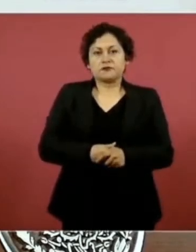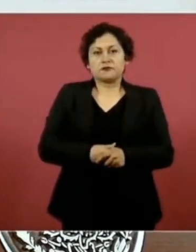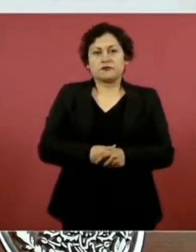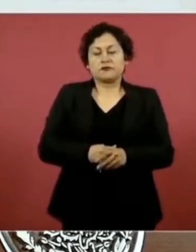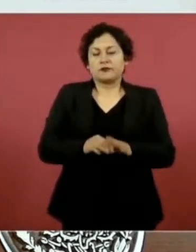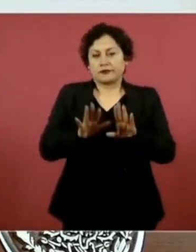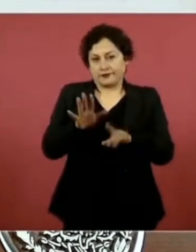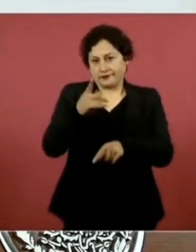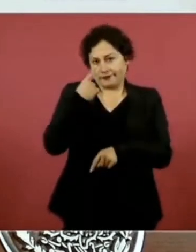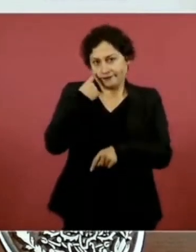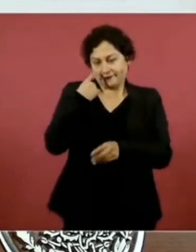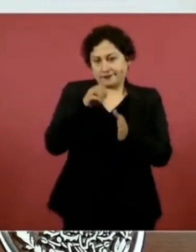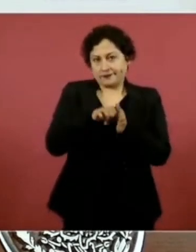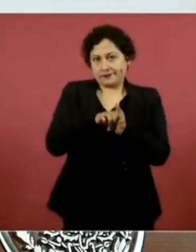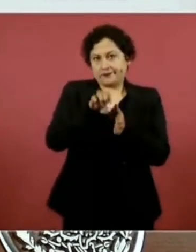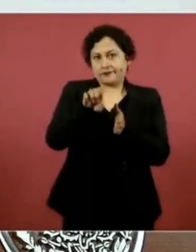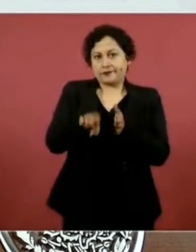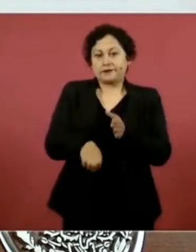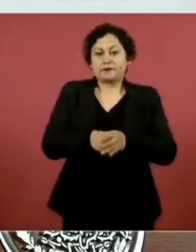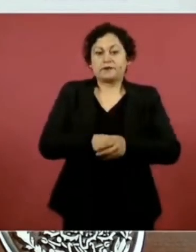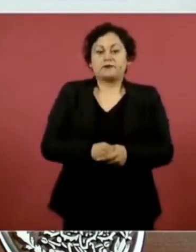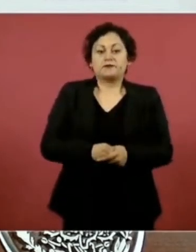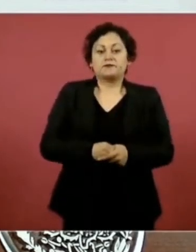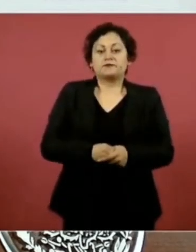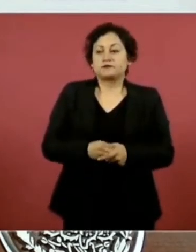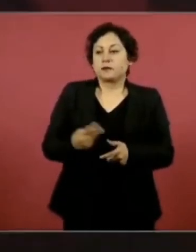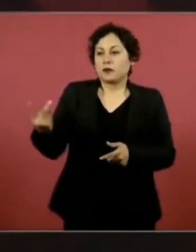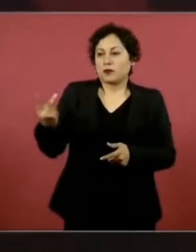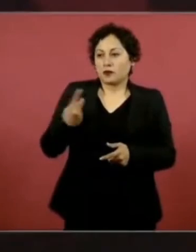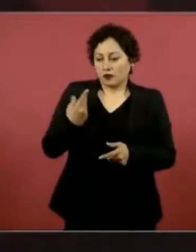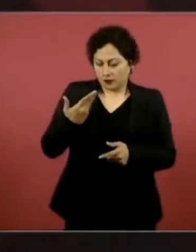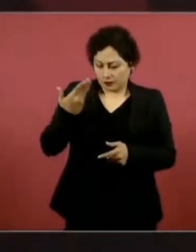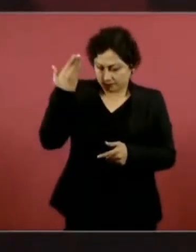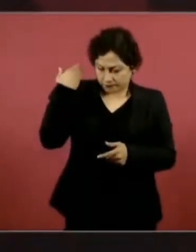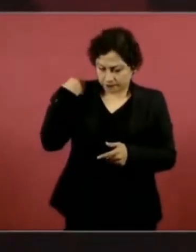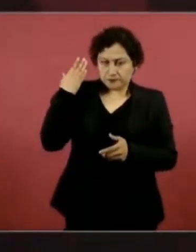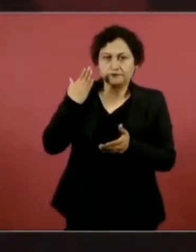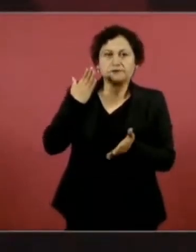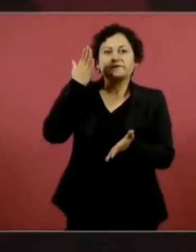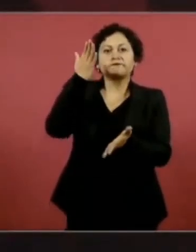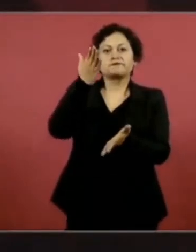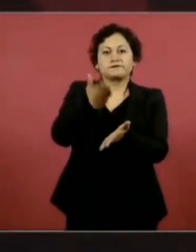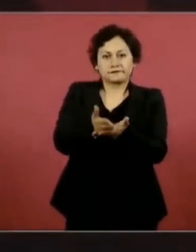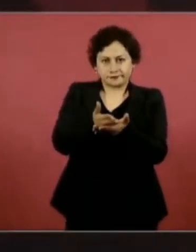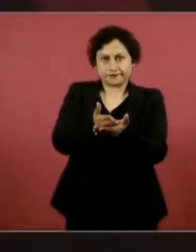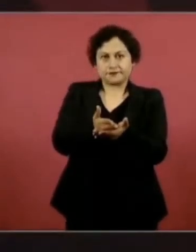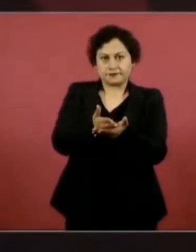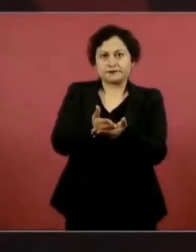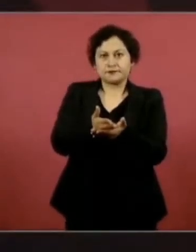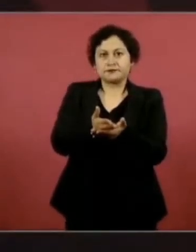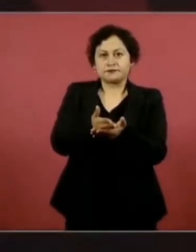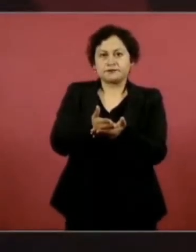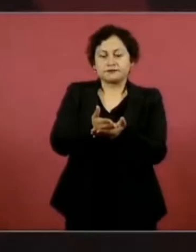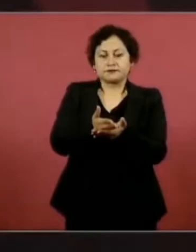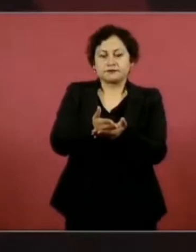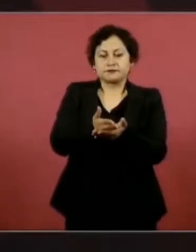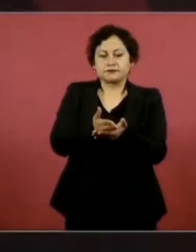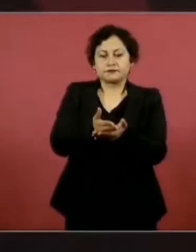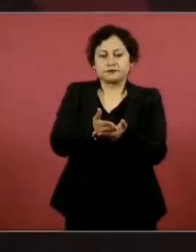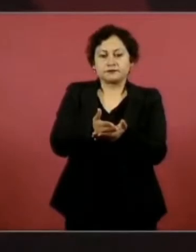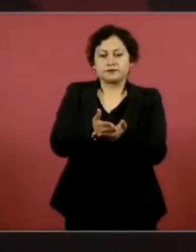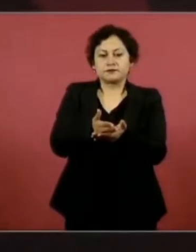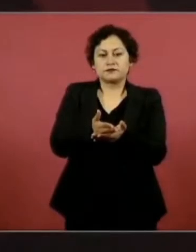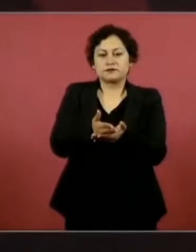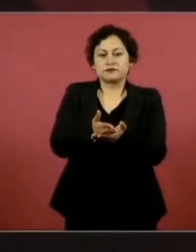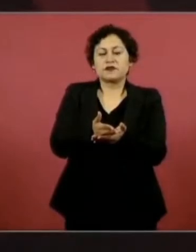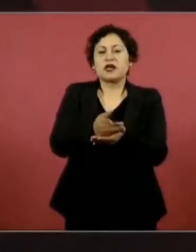por ejemplo estuvimos en Juárez y ahí lo que se hizo una